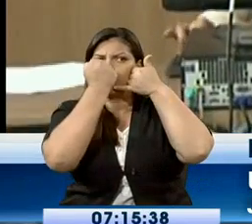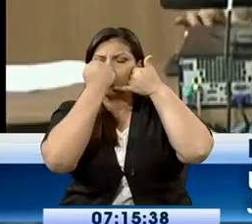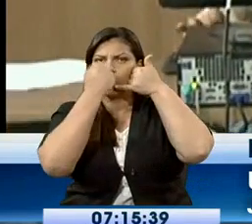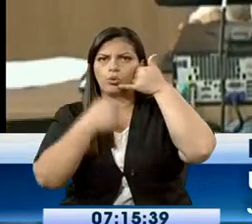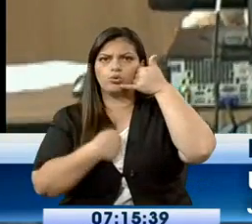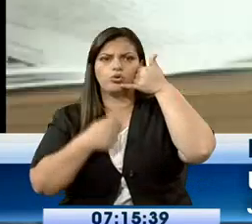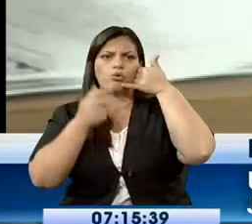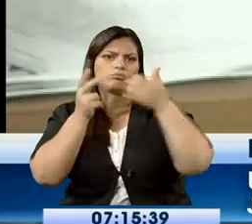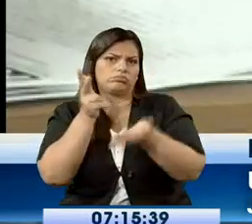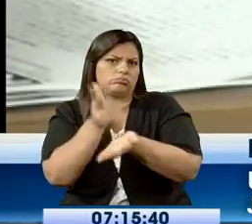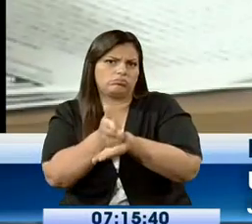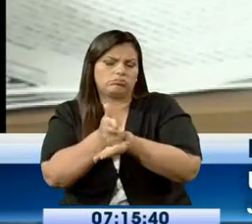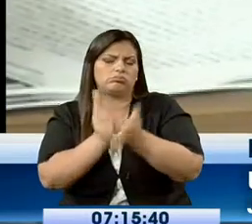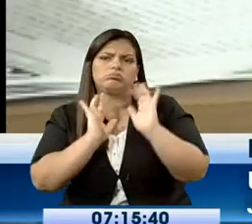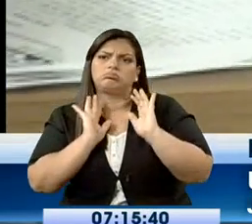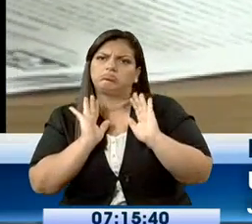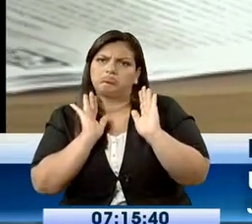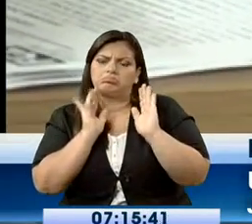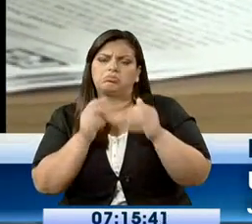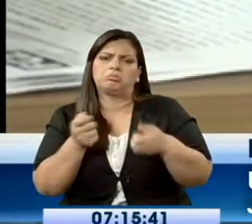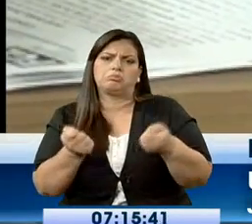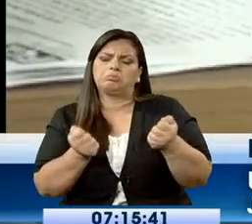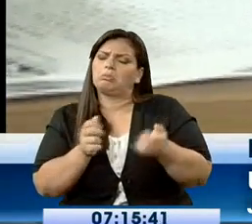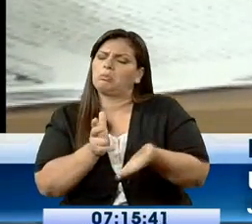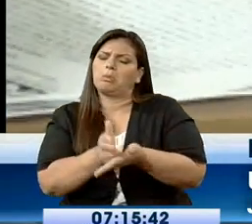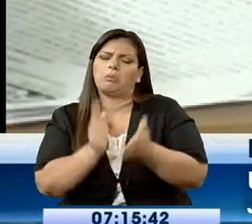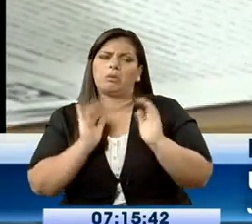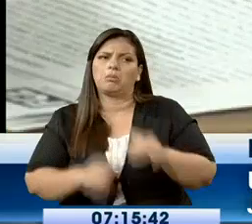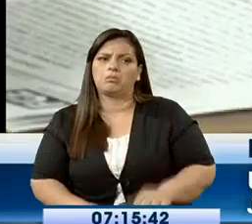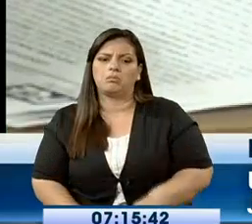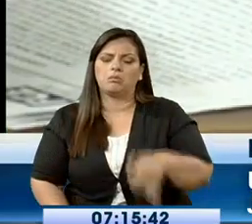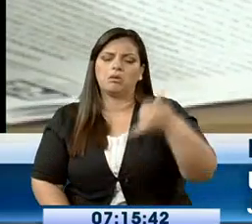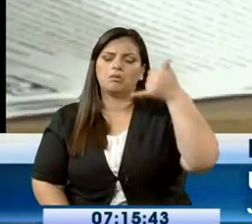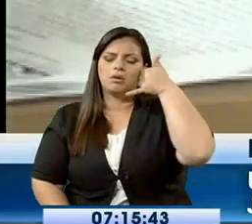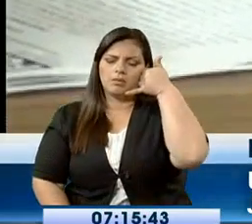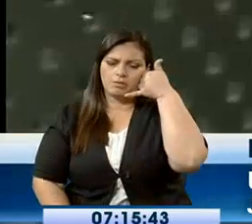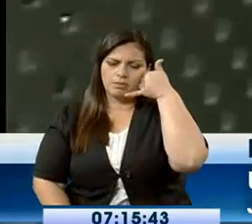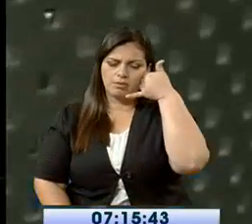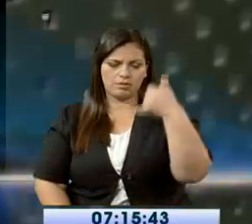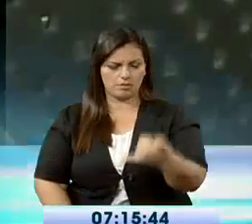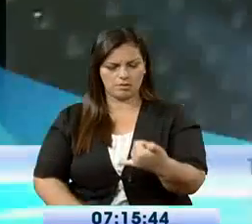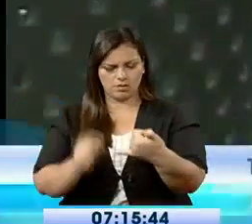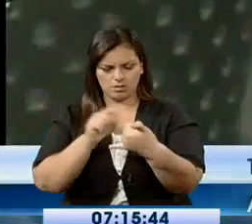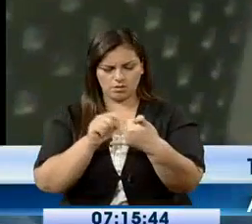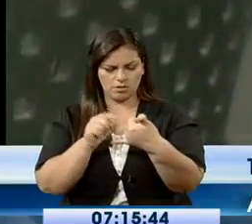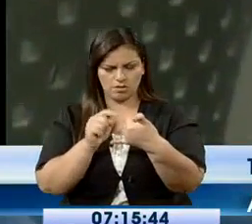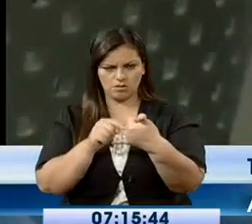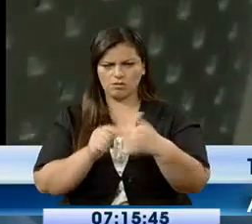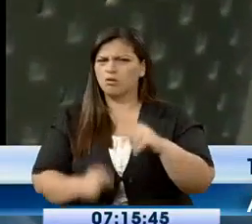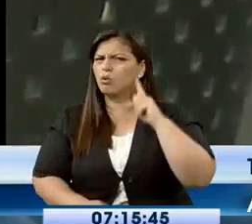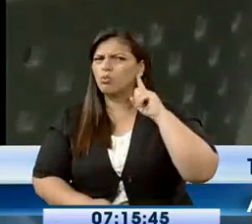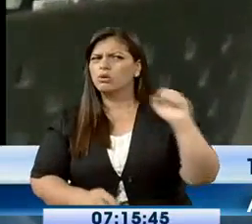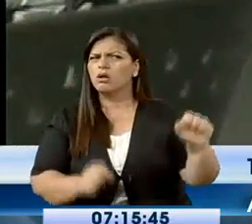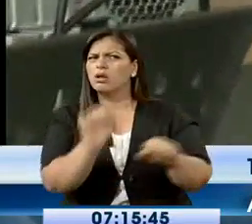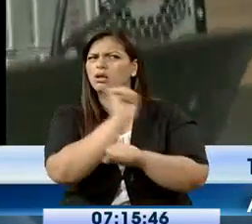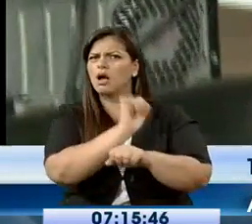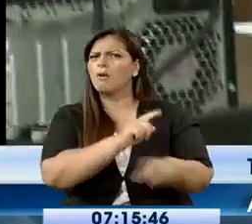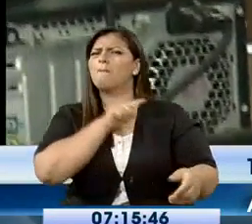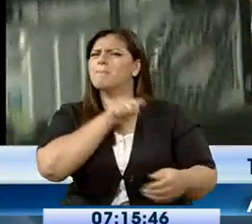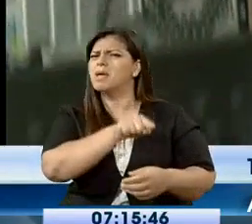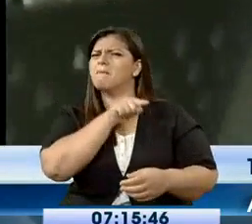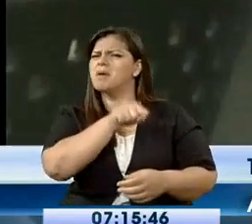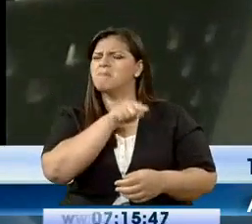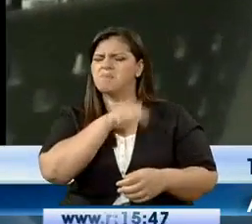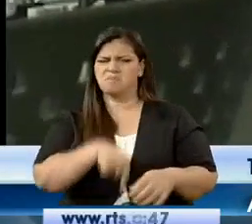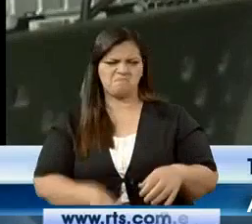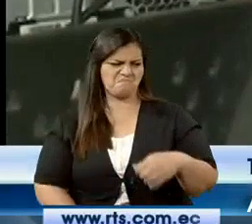mi vehículo y estaba revisando el teléfono porque había cogido una carrera. Y la gente me pitaba, pero yo no les paraba bola porque yo tenía el semáforo en